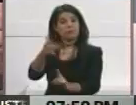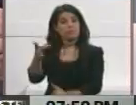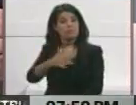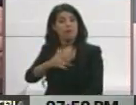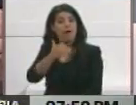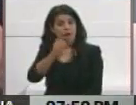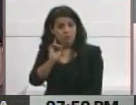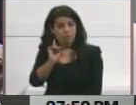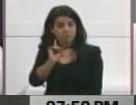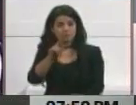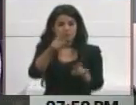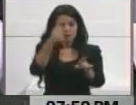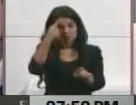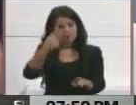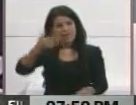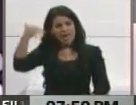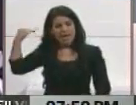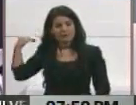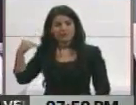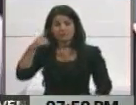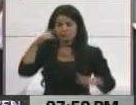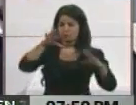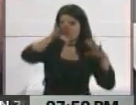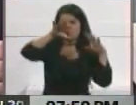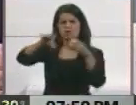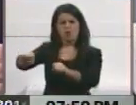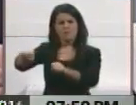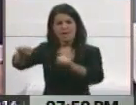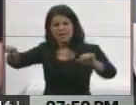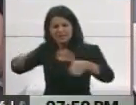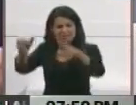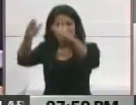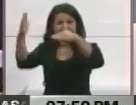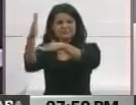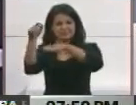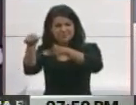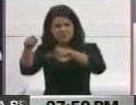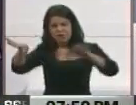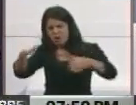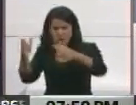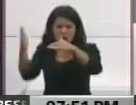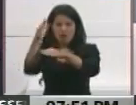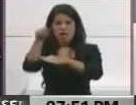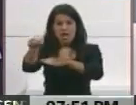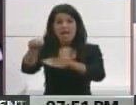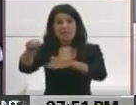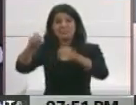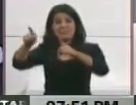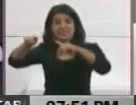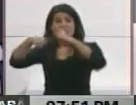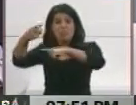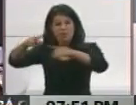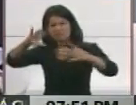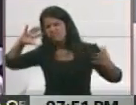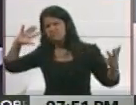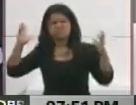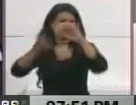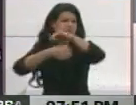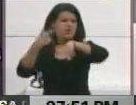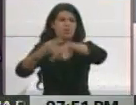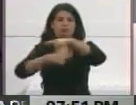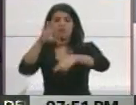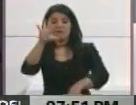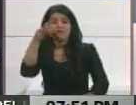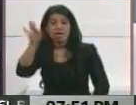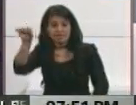de la bastilla no es la toma de la bastilla la que de verdad generó la Revolución Francesa de hecho el